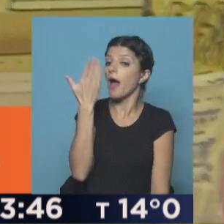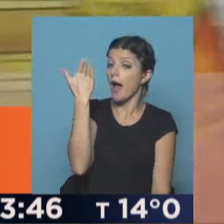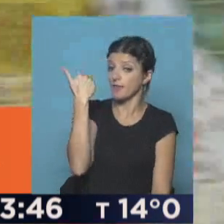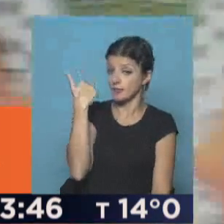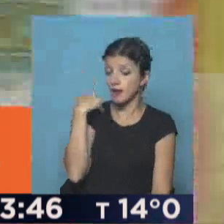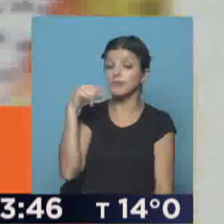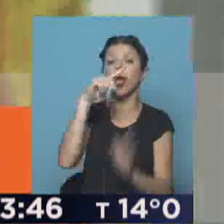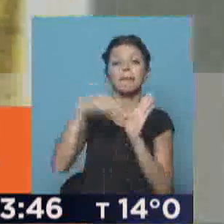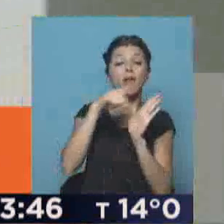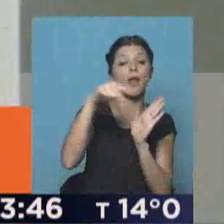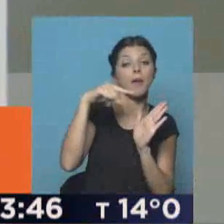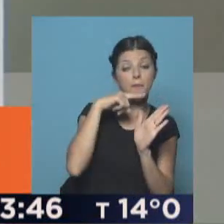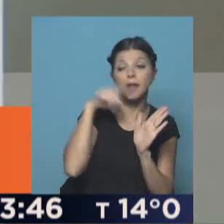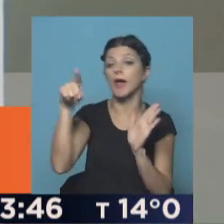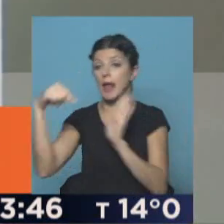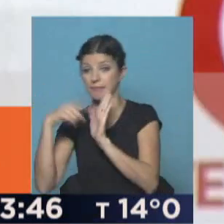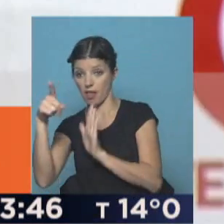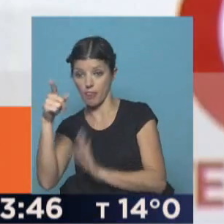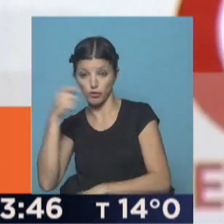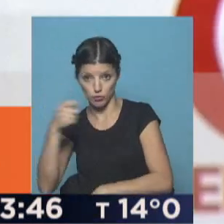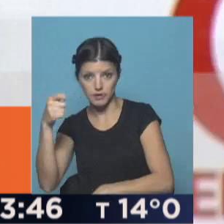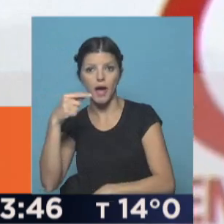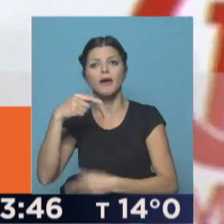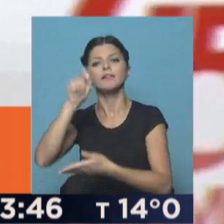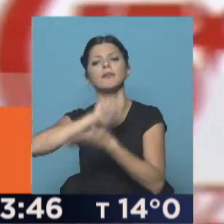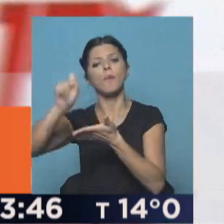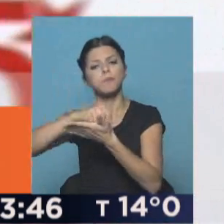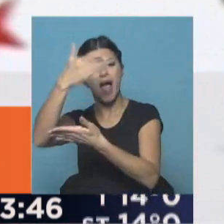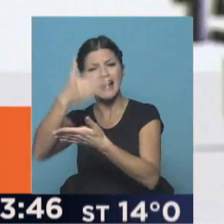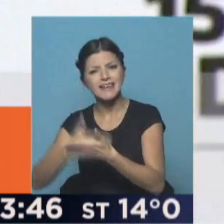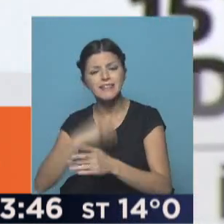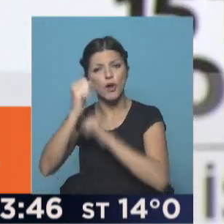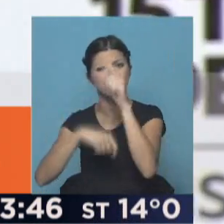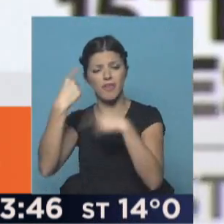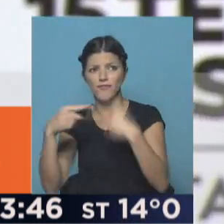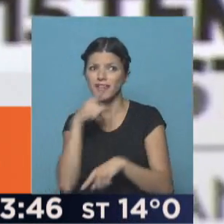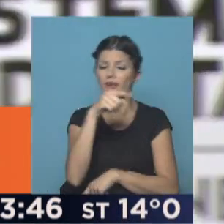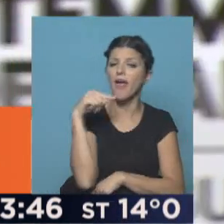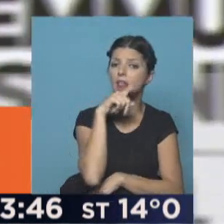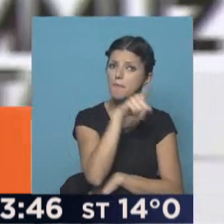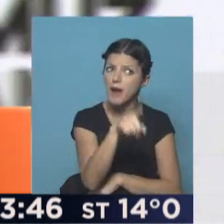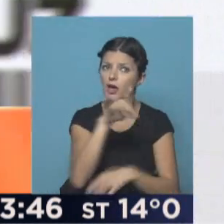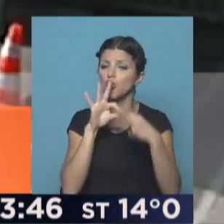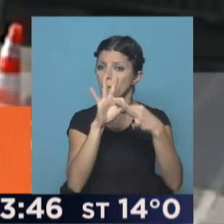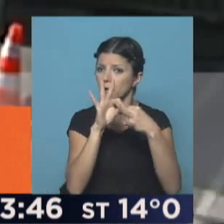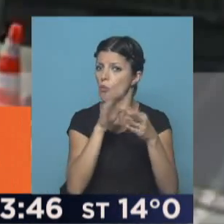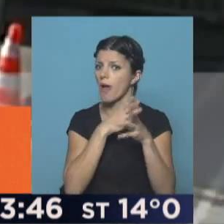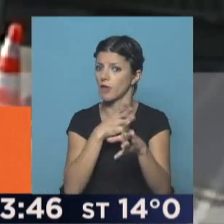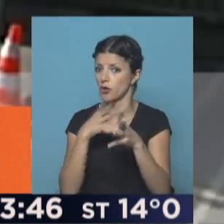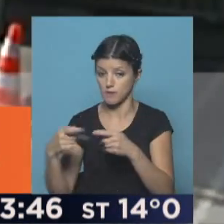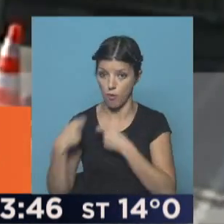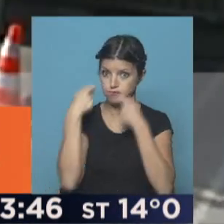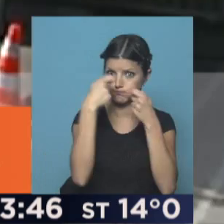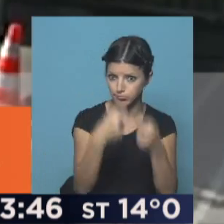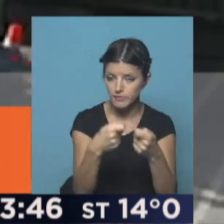Berlín recibió del gobierno de Ankara una lista con varias empresas germanas a las que atribuye vínculos con el terrorismo. En el